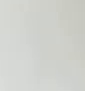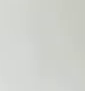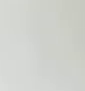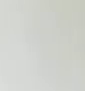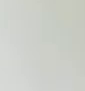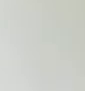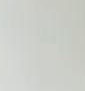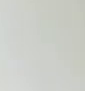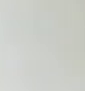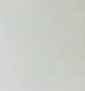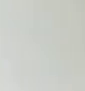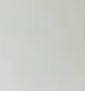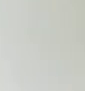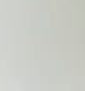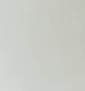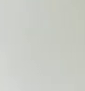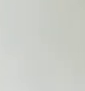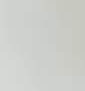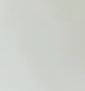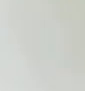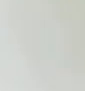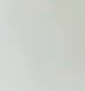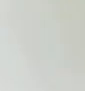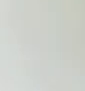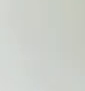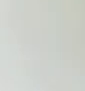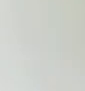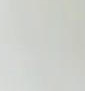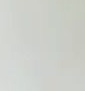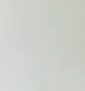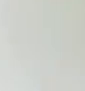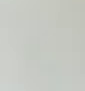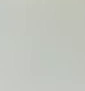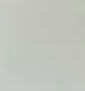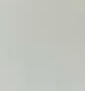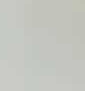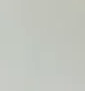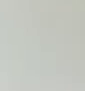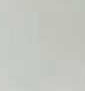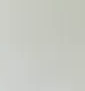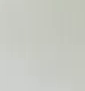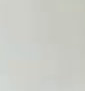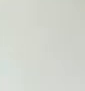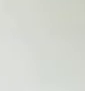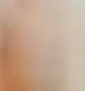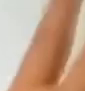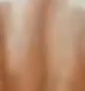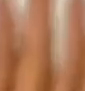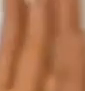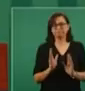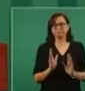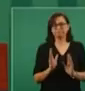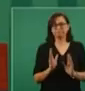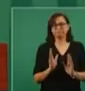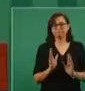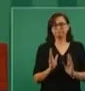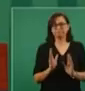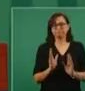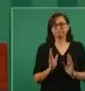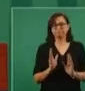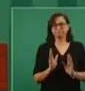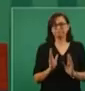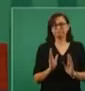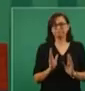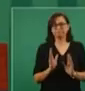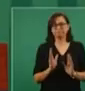la conversación digital ha ido en aumento, aunque hay algo que sí encontramos, y es que donde más se ha hablado, pero eso es a nivel mundial, fue